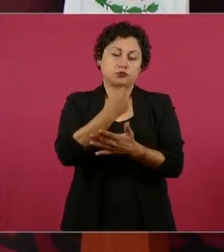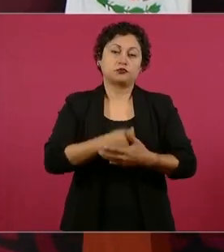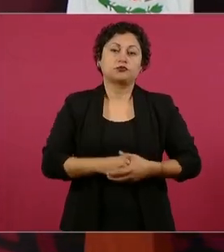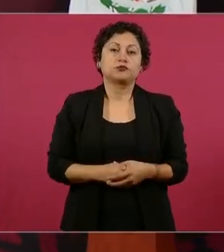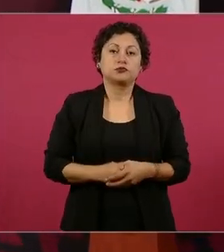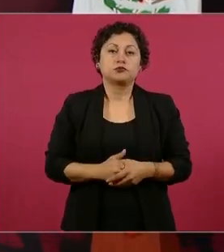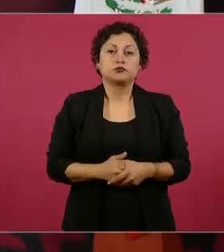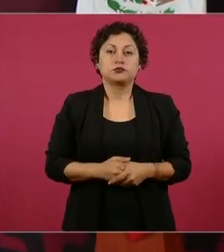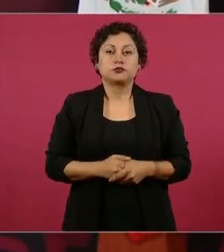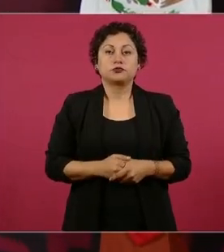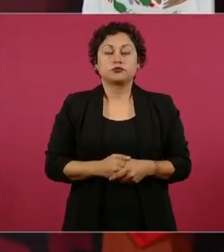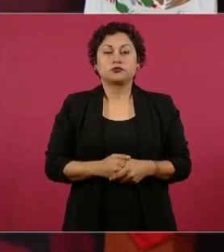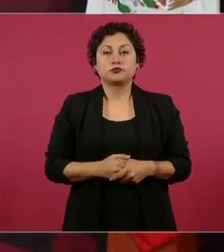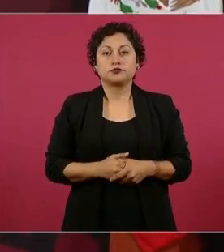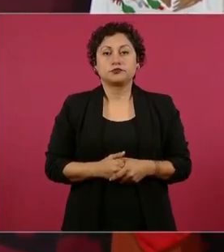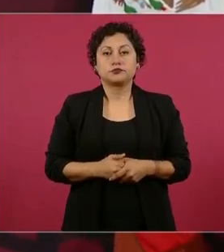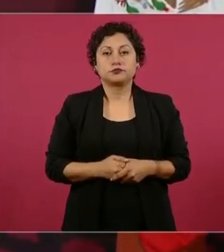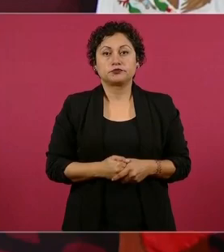Cuando